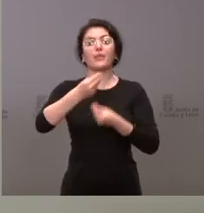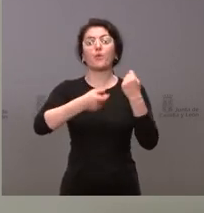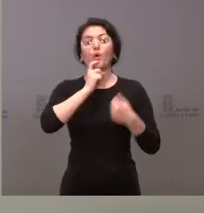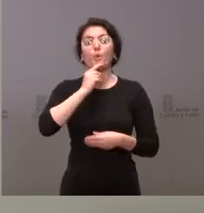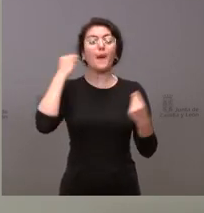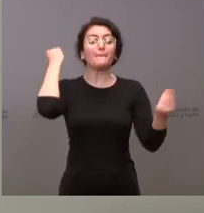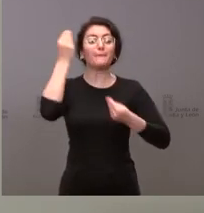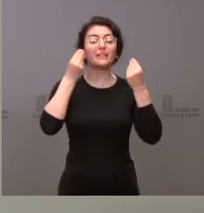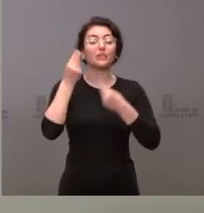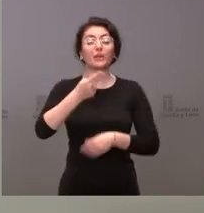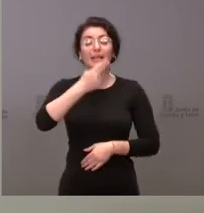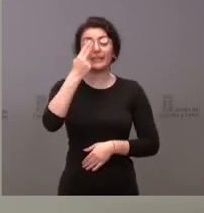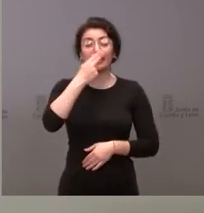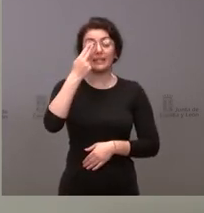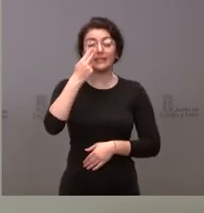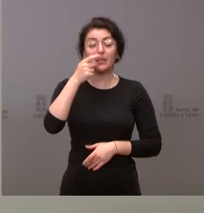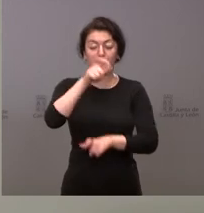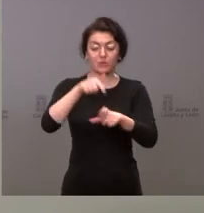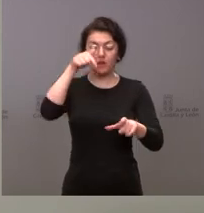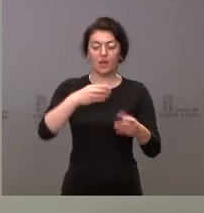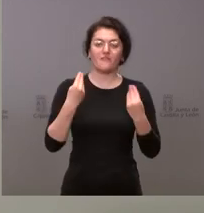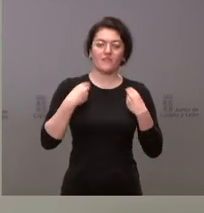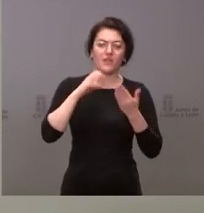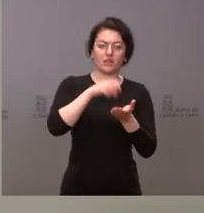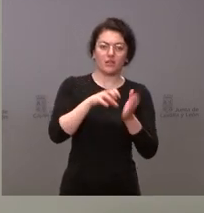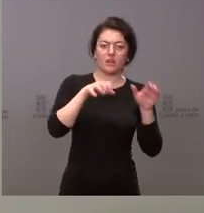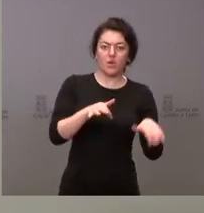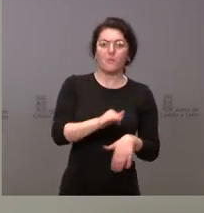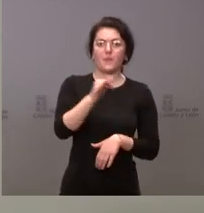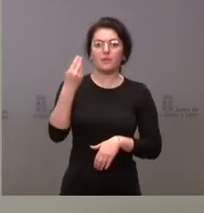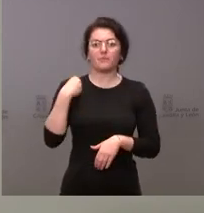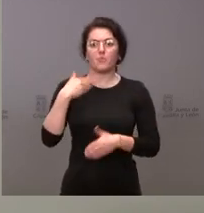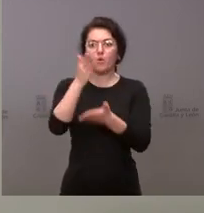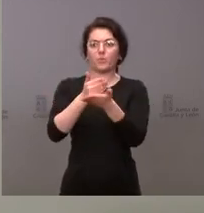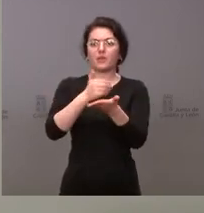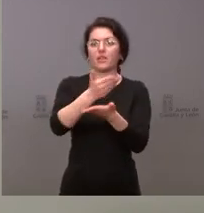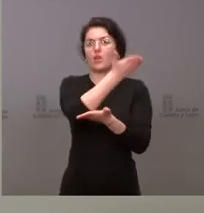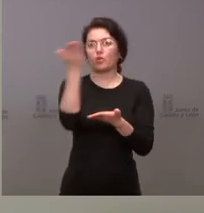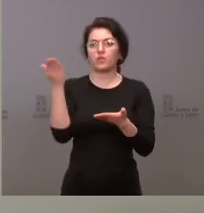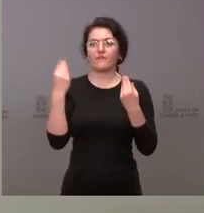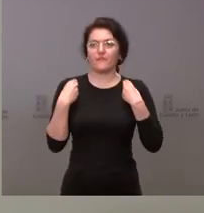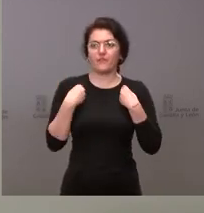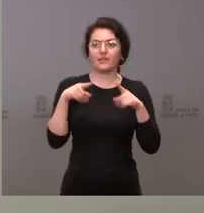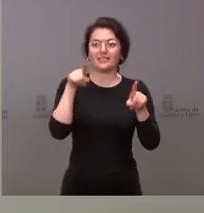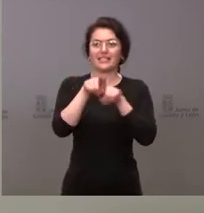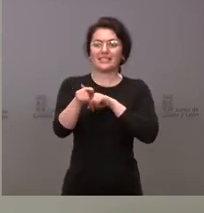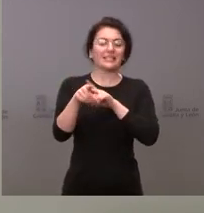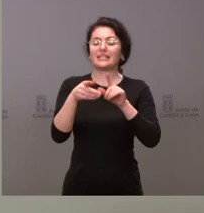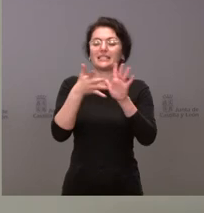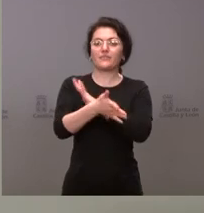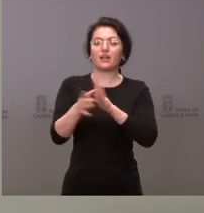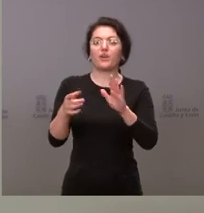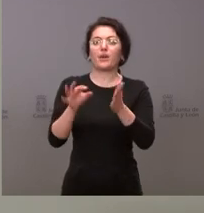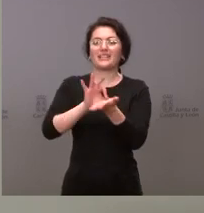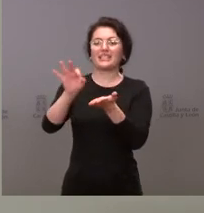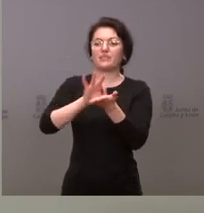intereses de las personas que viven en castilla y león' y que viven en esas comunidades autónomas prestando servicios mutuamente y fundamentalmente a las